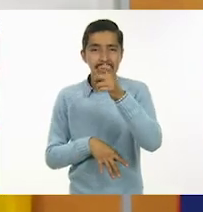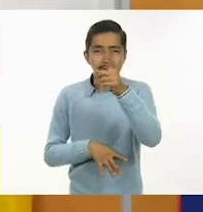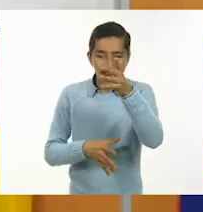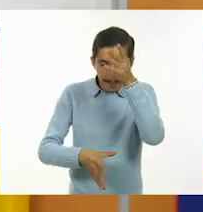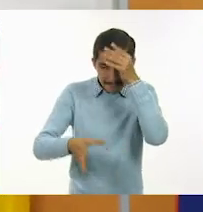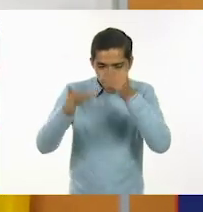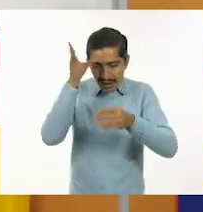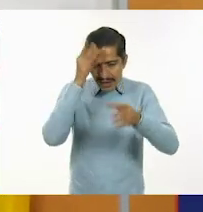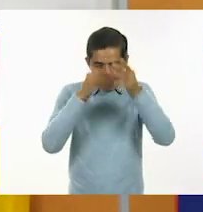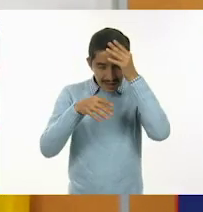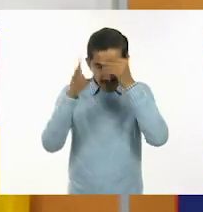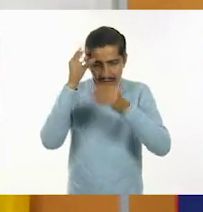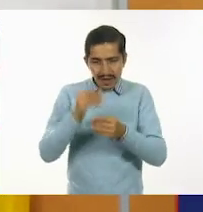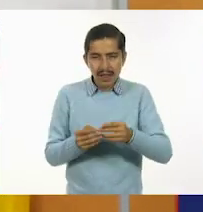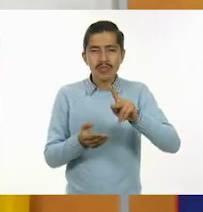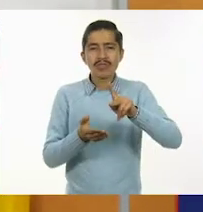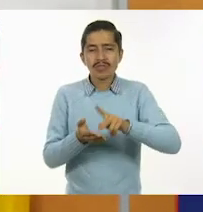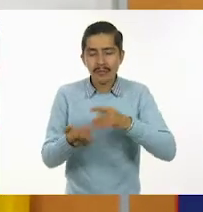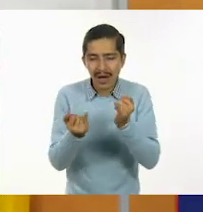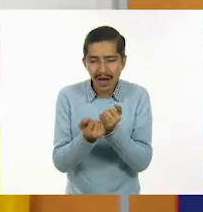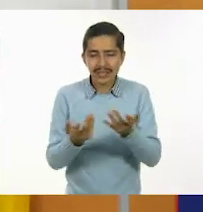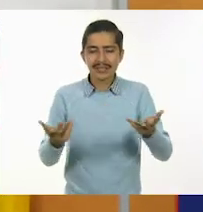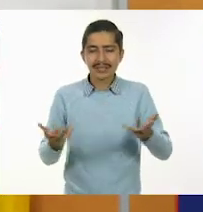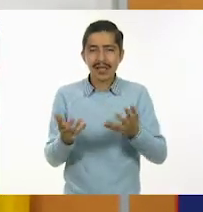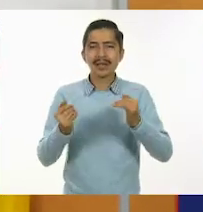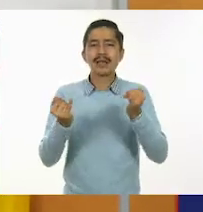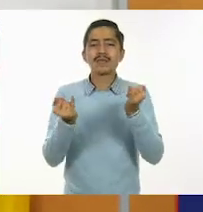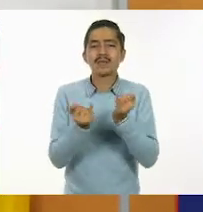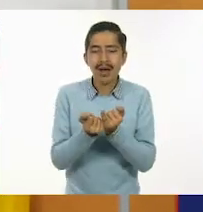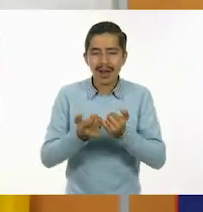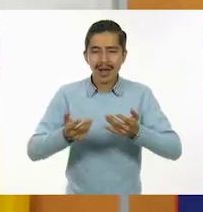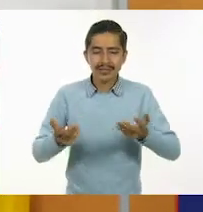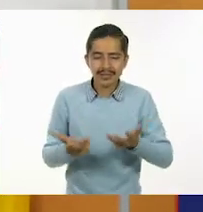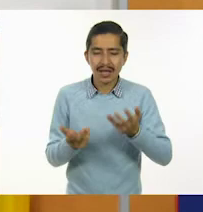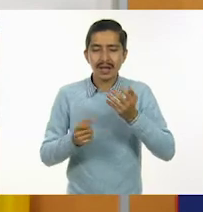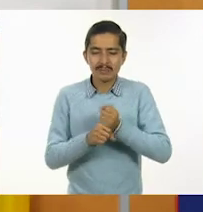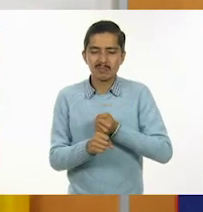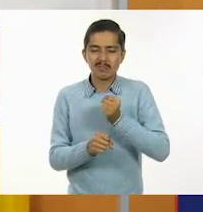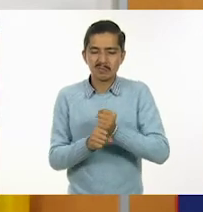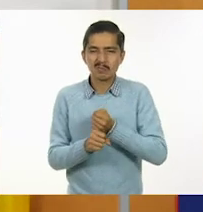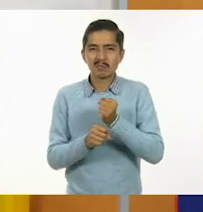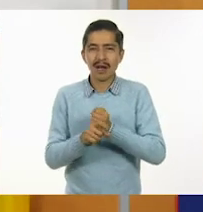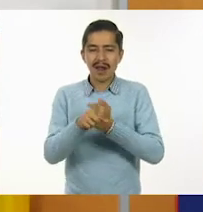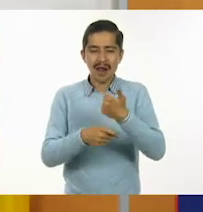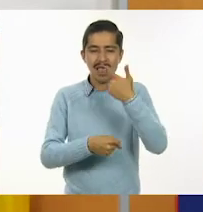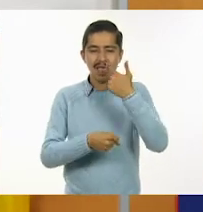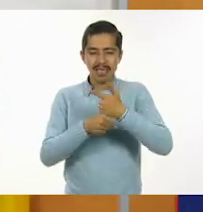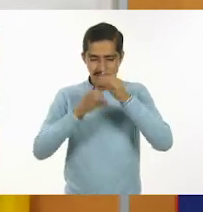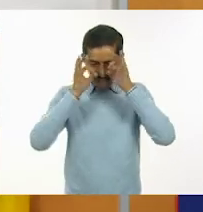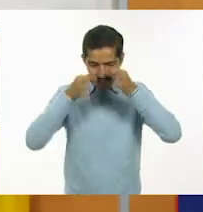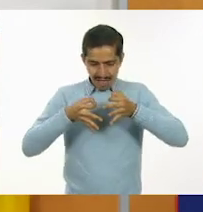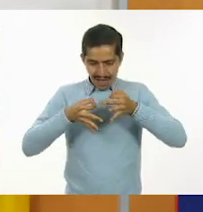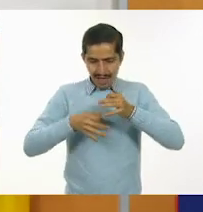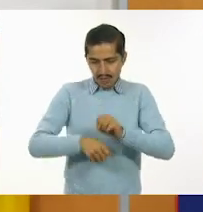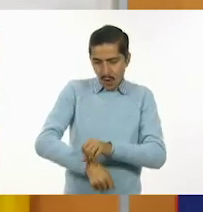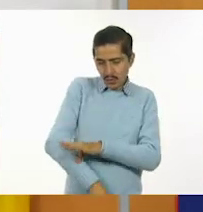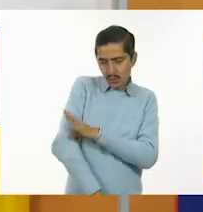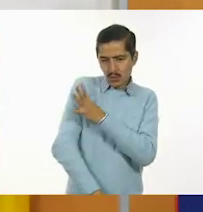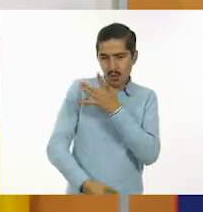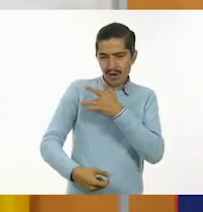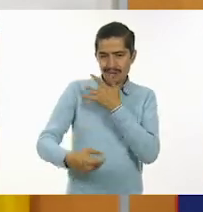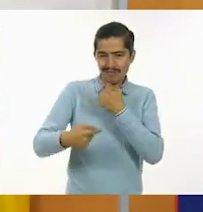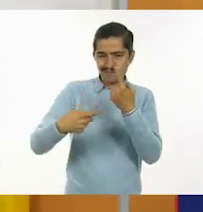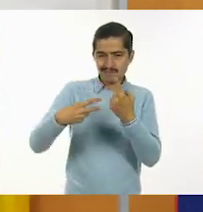para estarlas repitiendo y repitiendo y repitiendo, porque así vamos a poder identificar las emociones y esto te